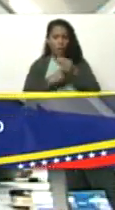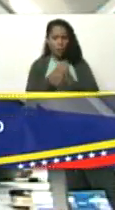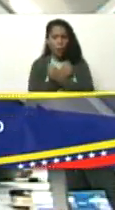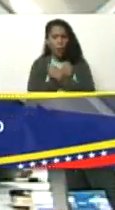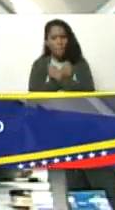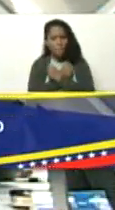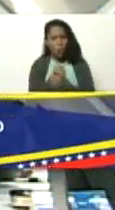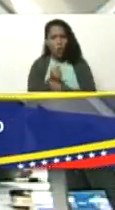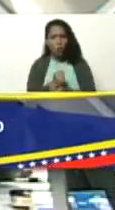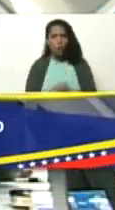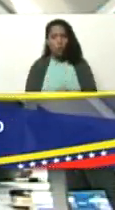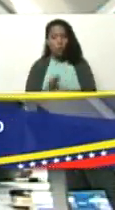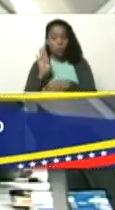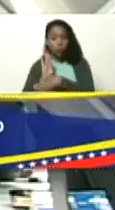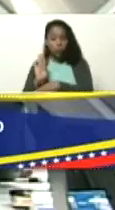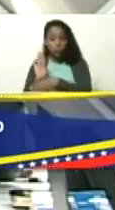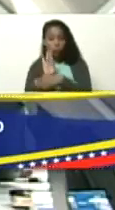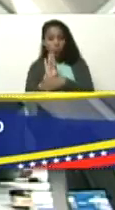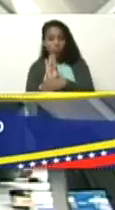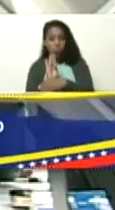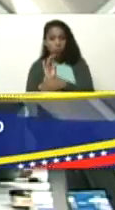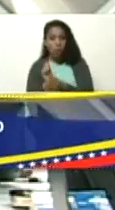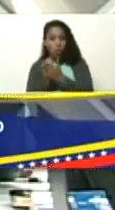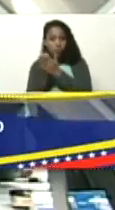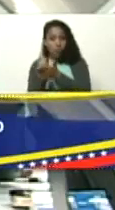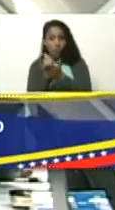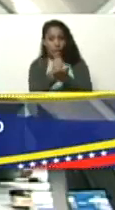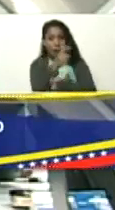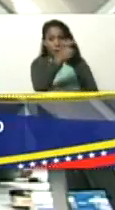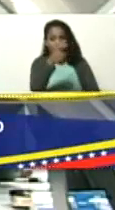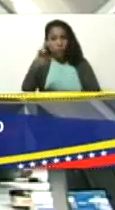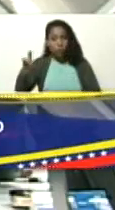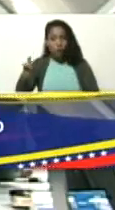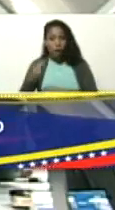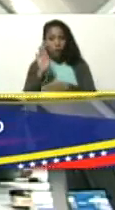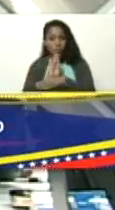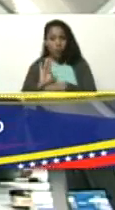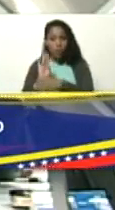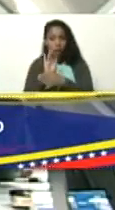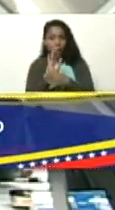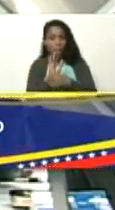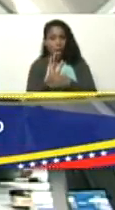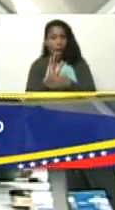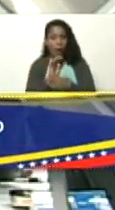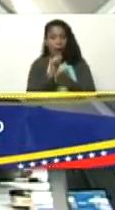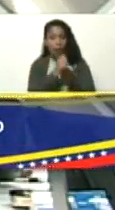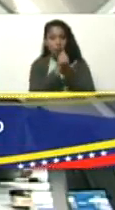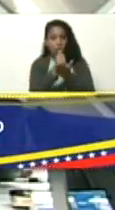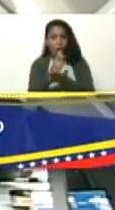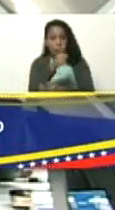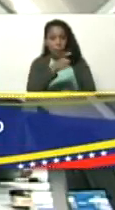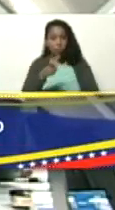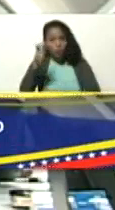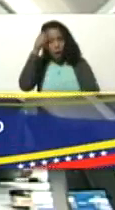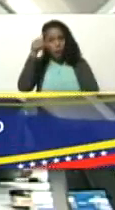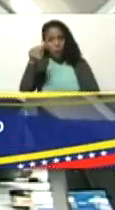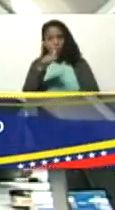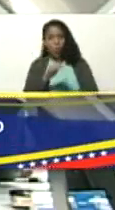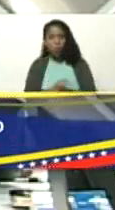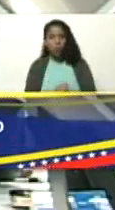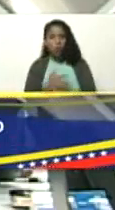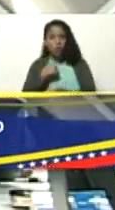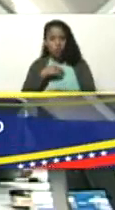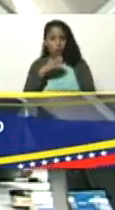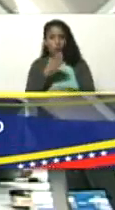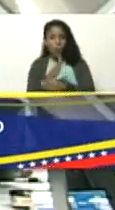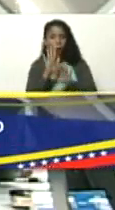además, cuidar y proteger a la gente, cuidar y proteger a nuestro pueblo. En eso estamos y en eso